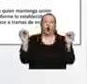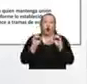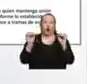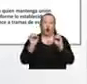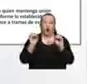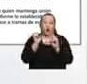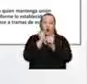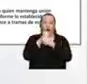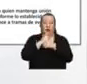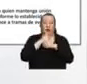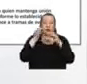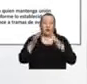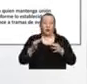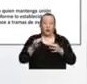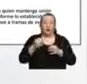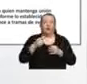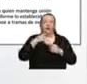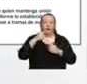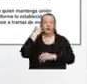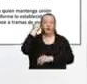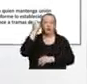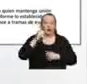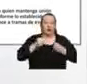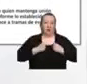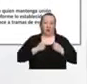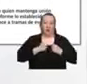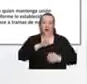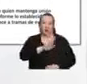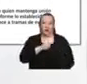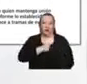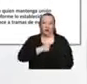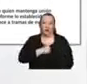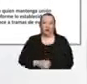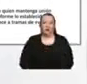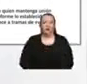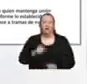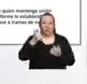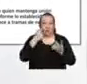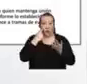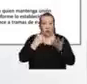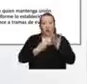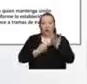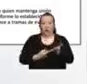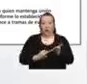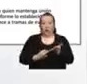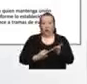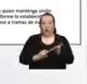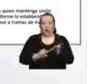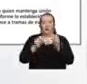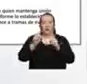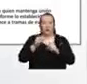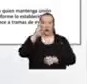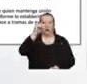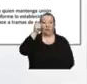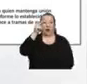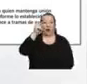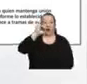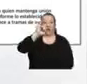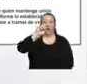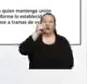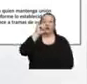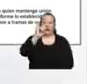el poder de controlar la propia en cuestión hemos demostrado que se está pasando con batista international fundation